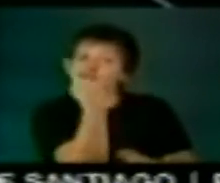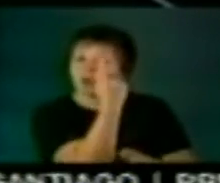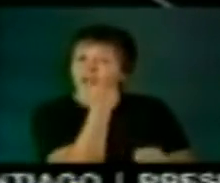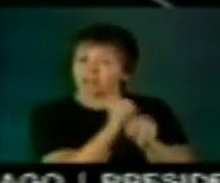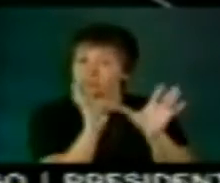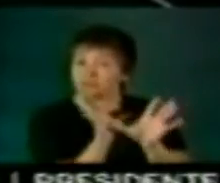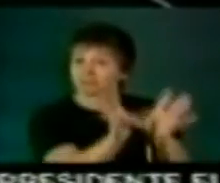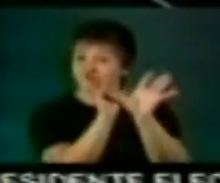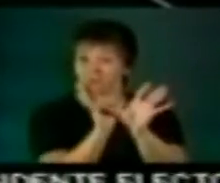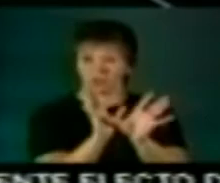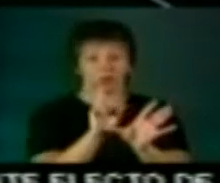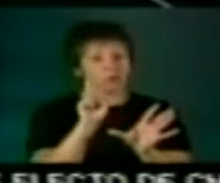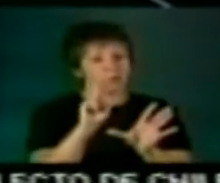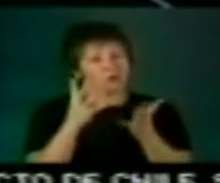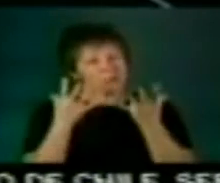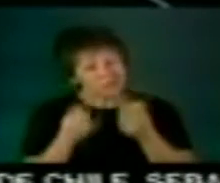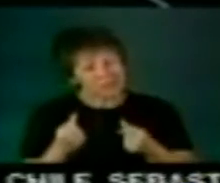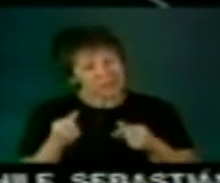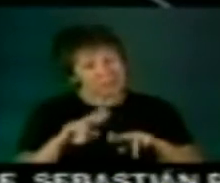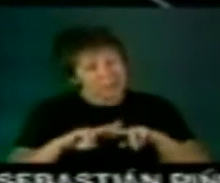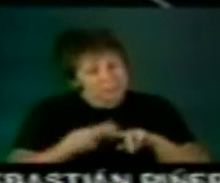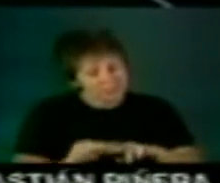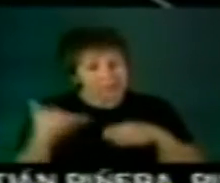No queremos repetir errores del pasado.